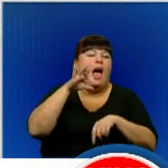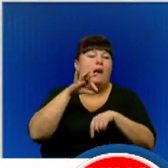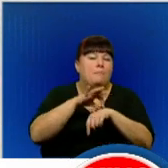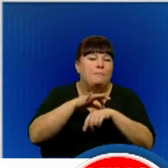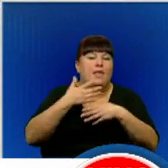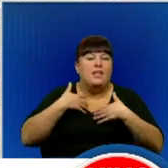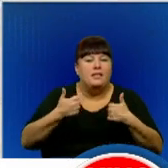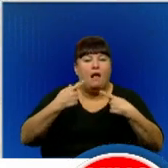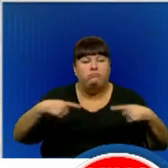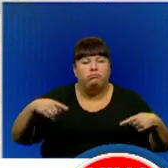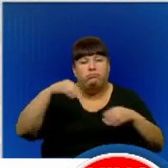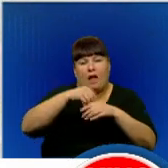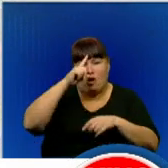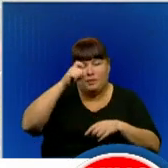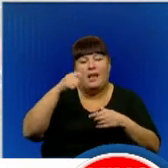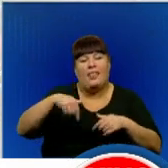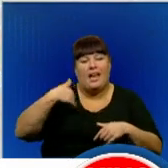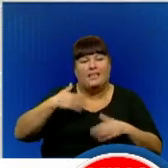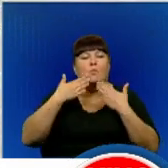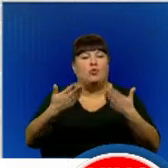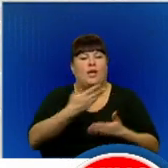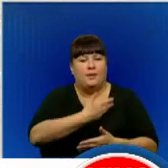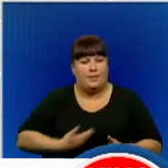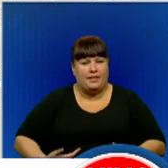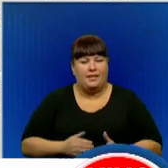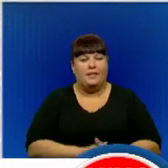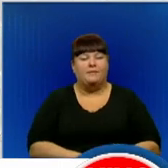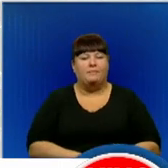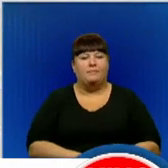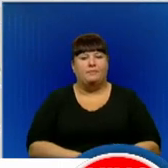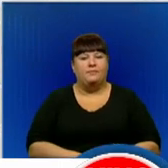sistema de salud en esta cantina muchas gracias señor presidente